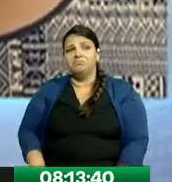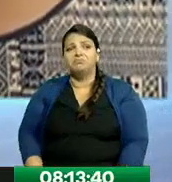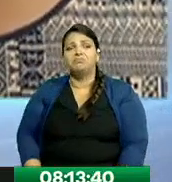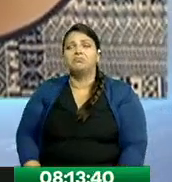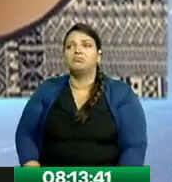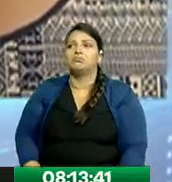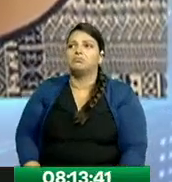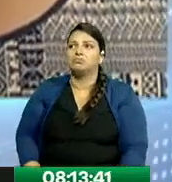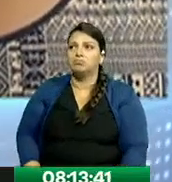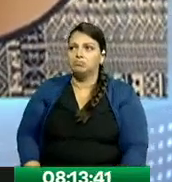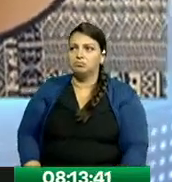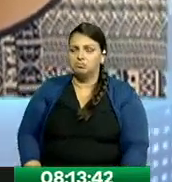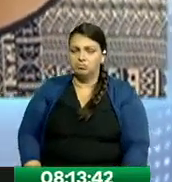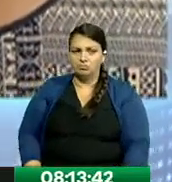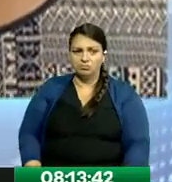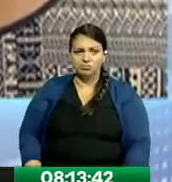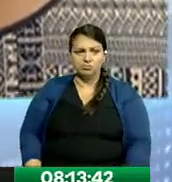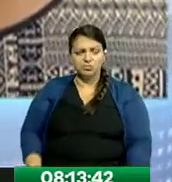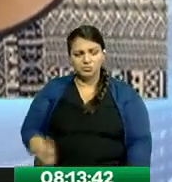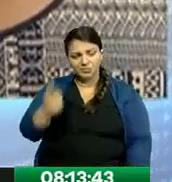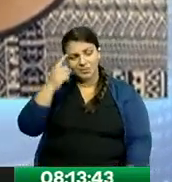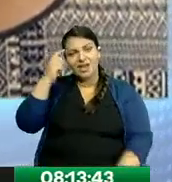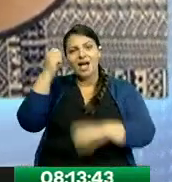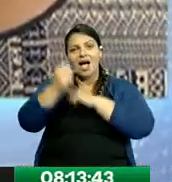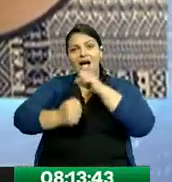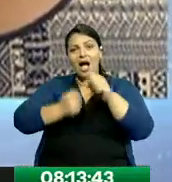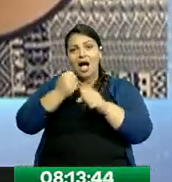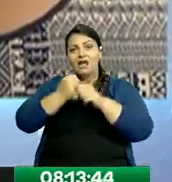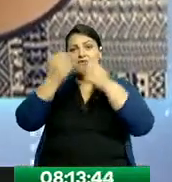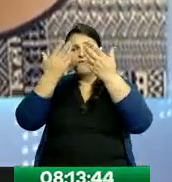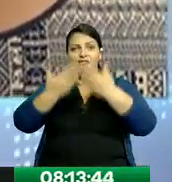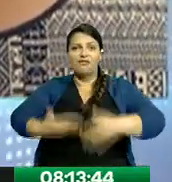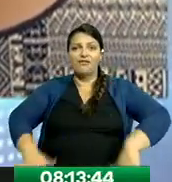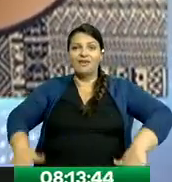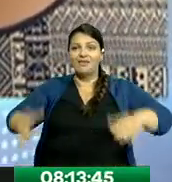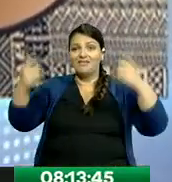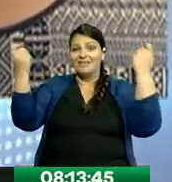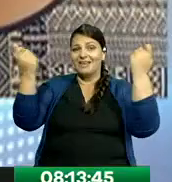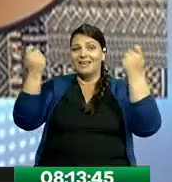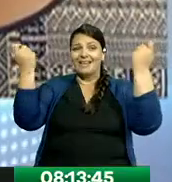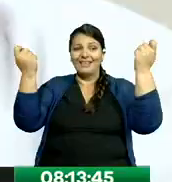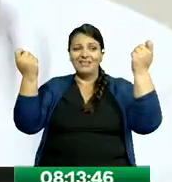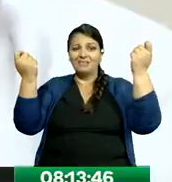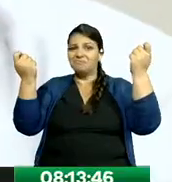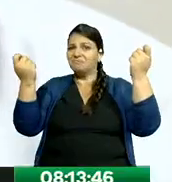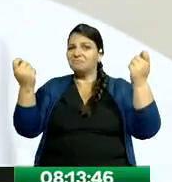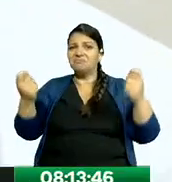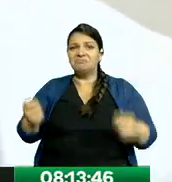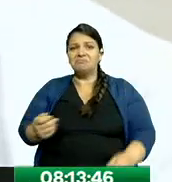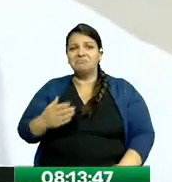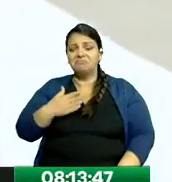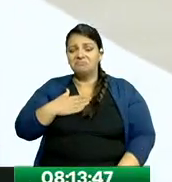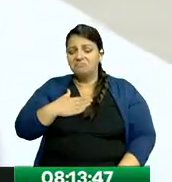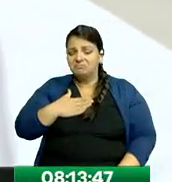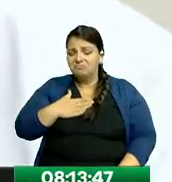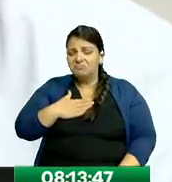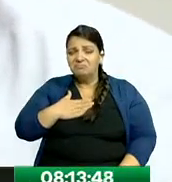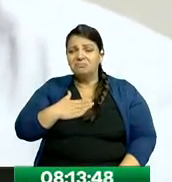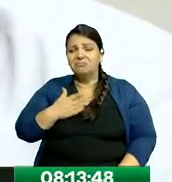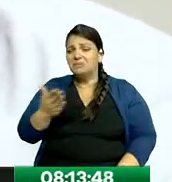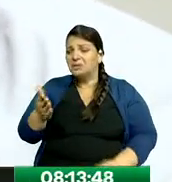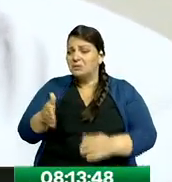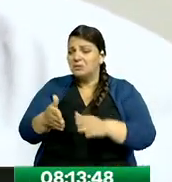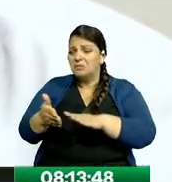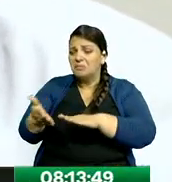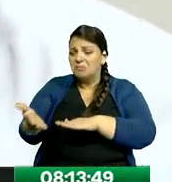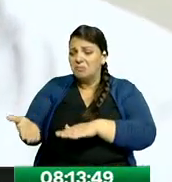no pensábamos en esta fecha, pero así ya el destino está para esa persona, ya no podemos. Todos los preparativos que ya estaban, se